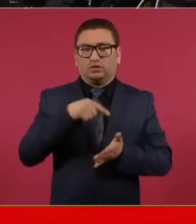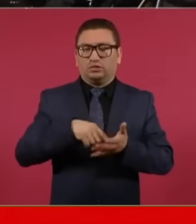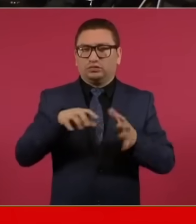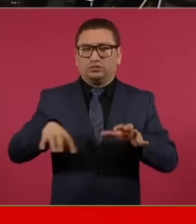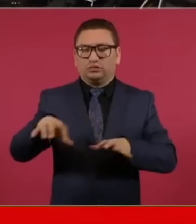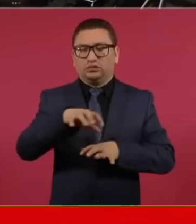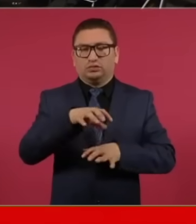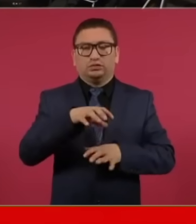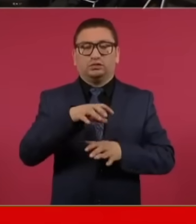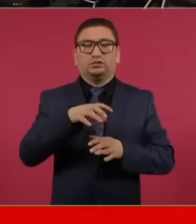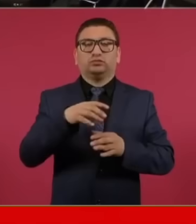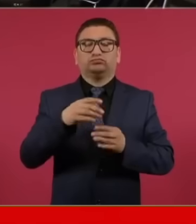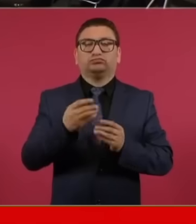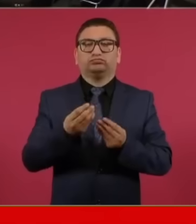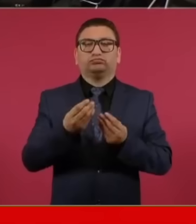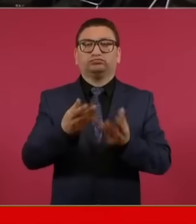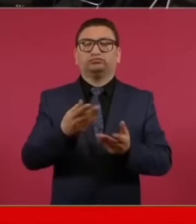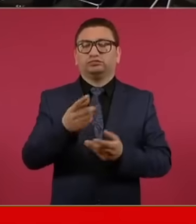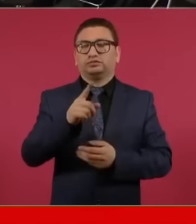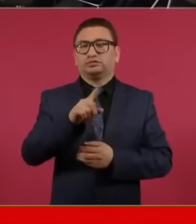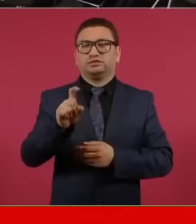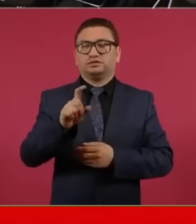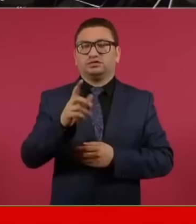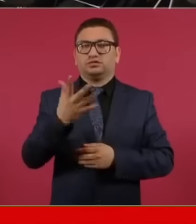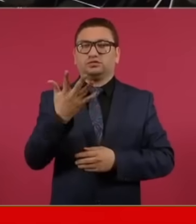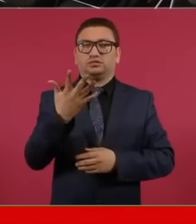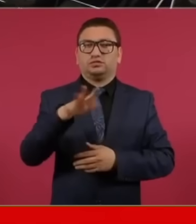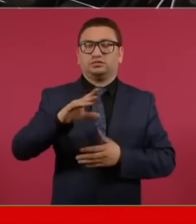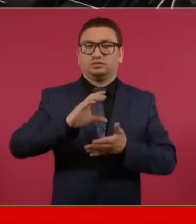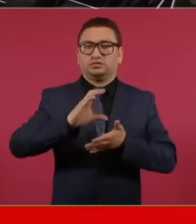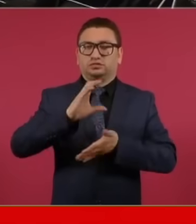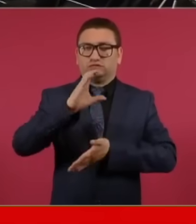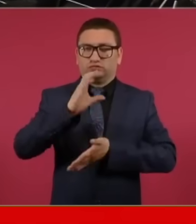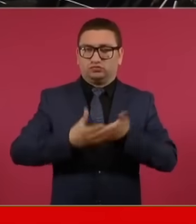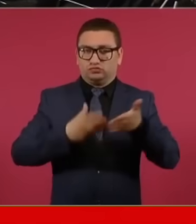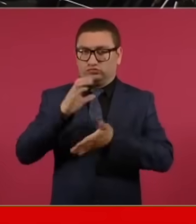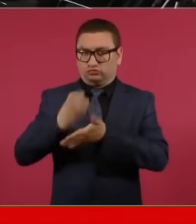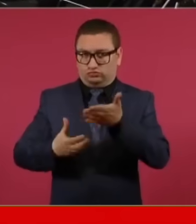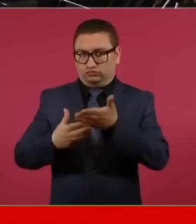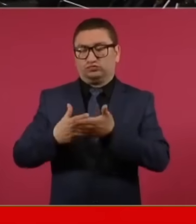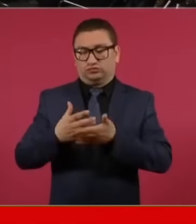se entregaron 110 contratos.